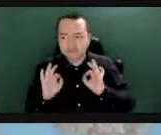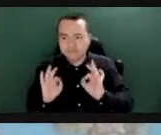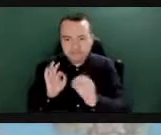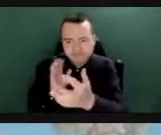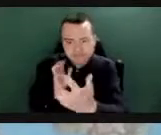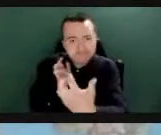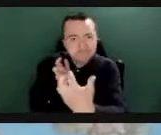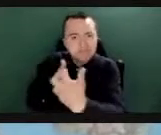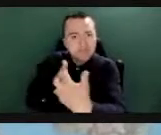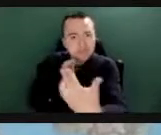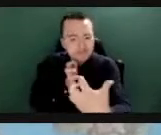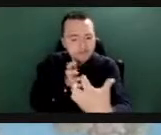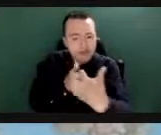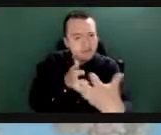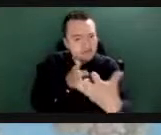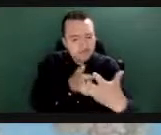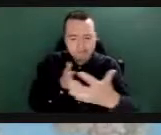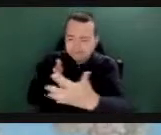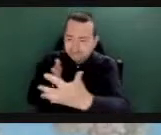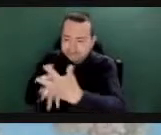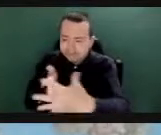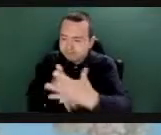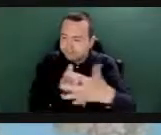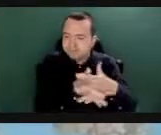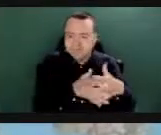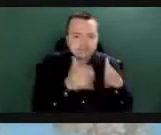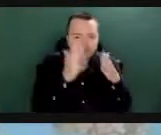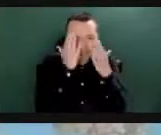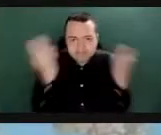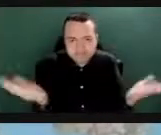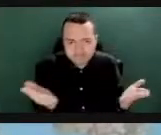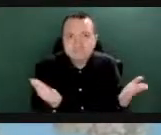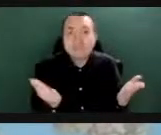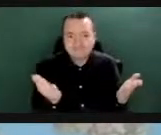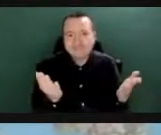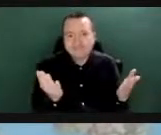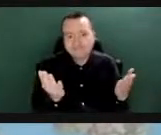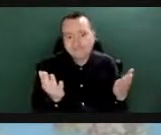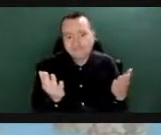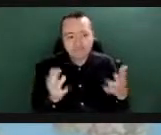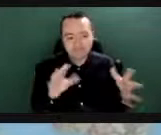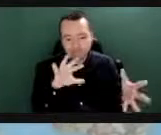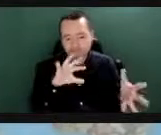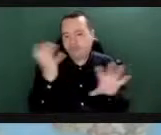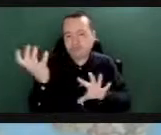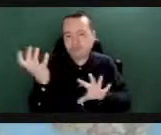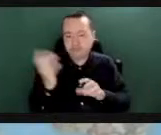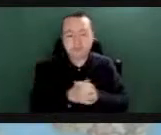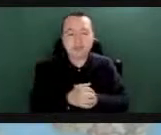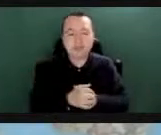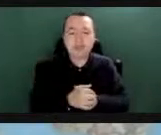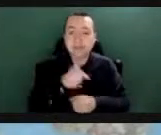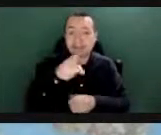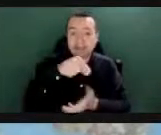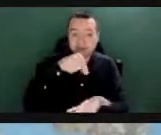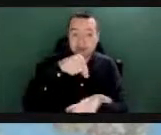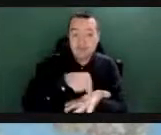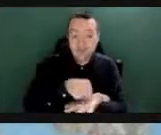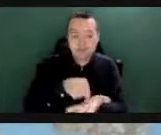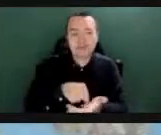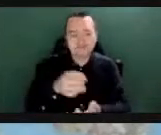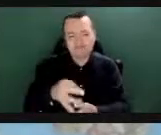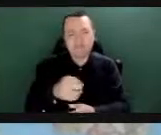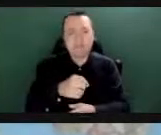en el beneficio a la población que es afectada. Es por eso que en un proceso de